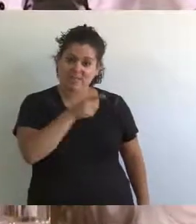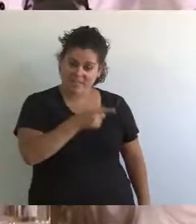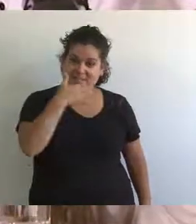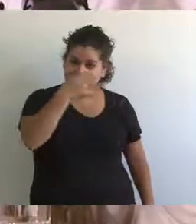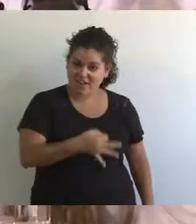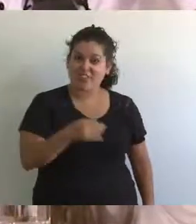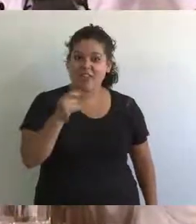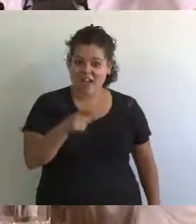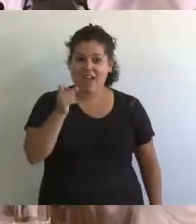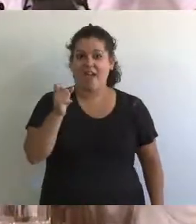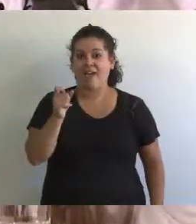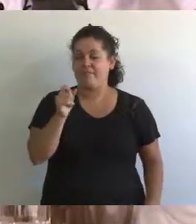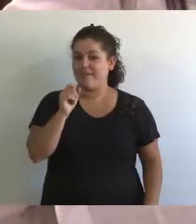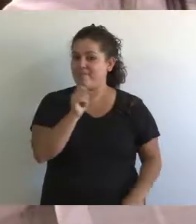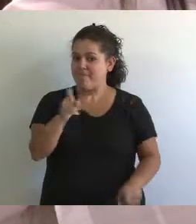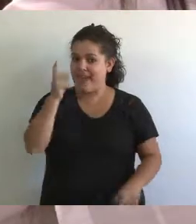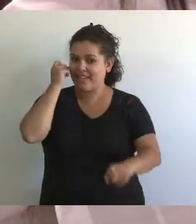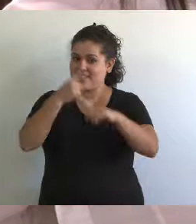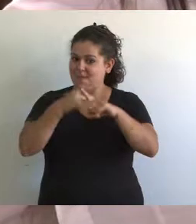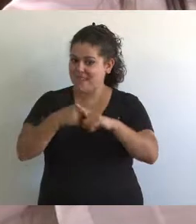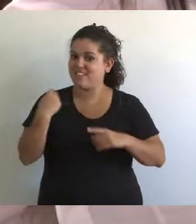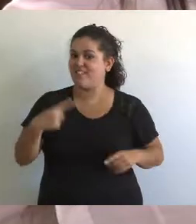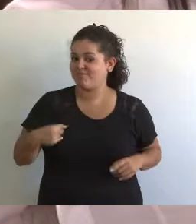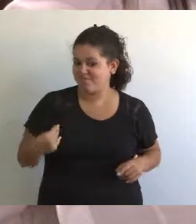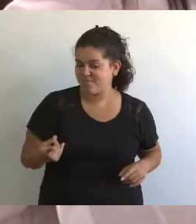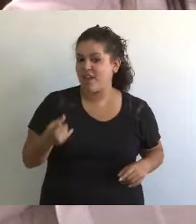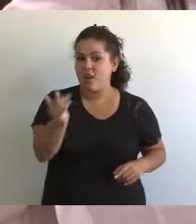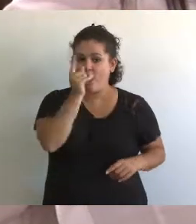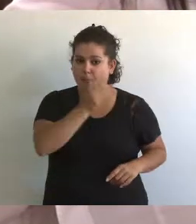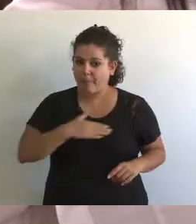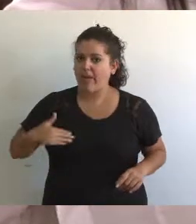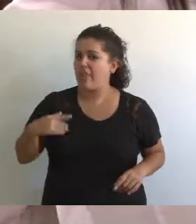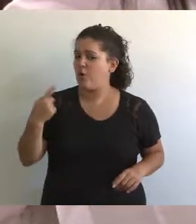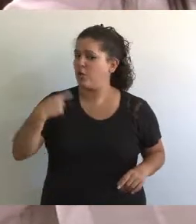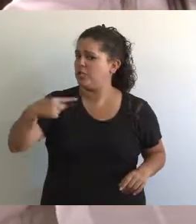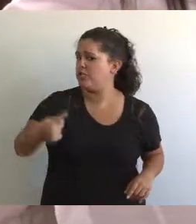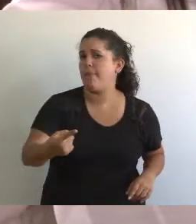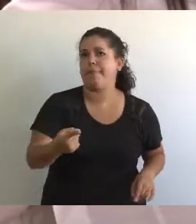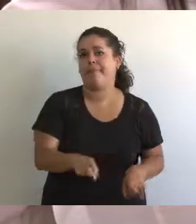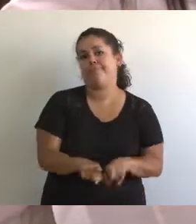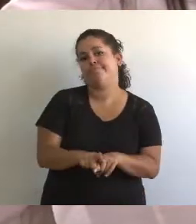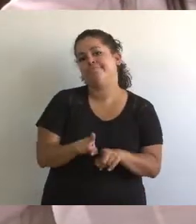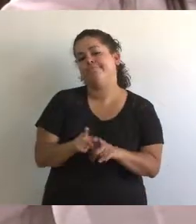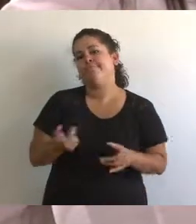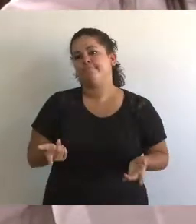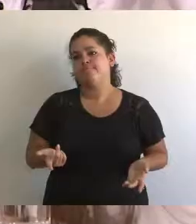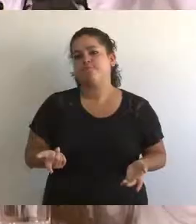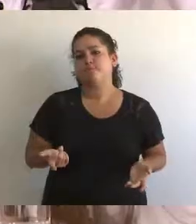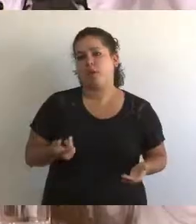Lamentablemente, en ese sentido, tenemos la mala experiencia de que los padres no siempre